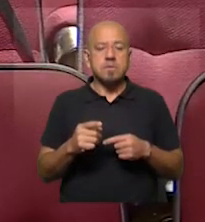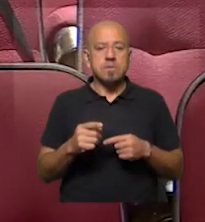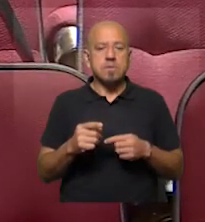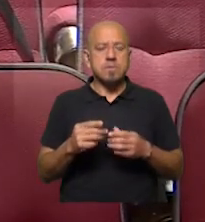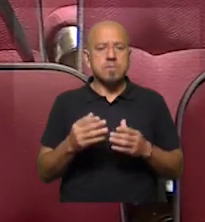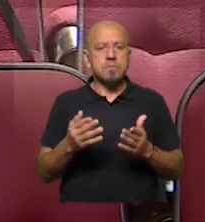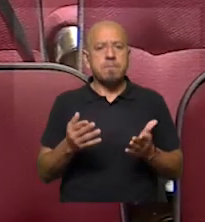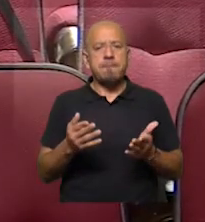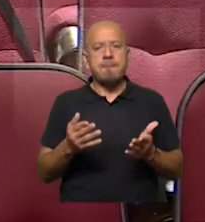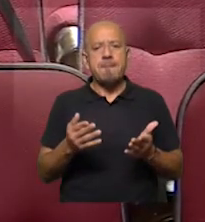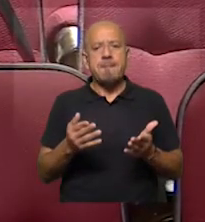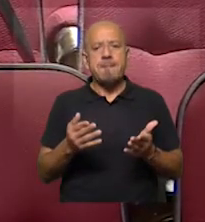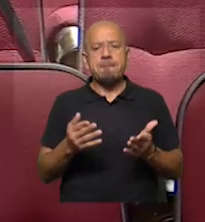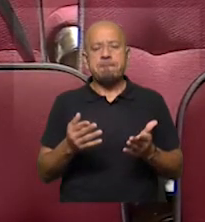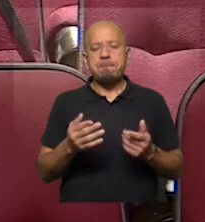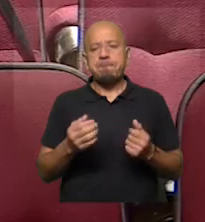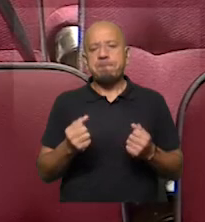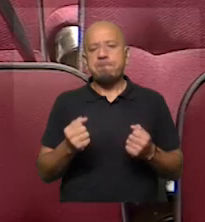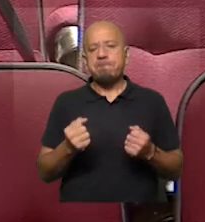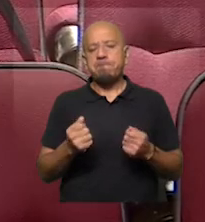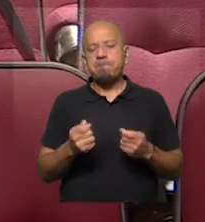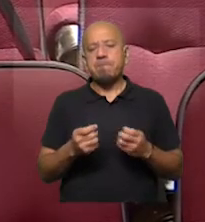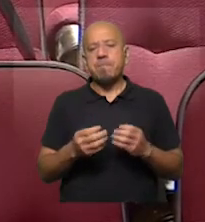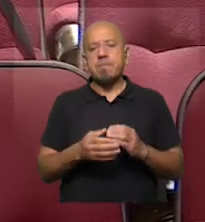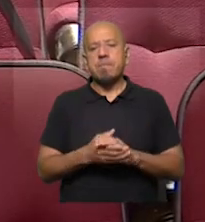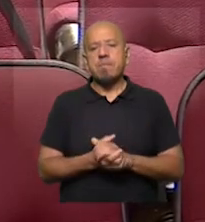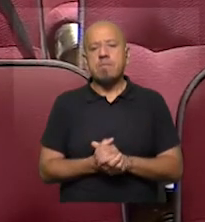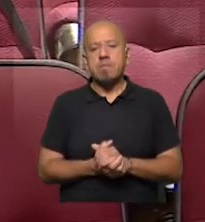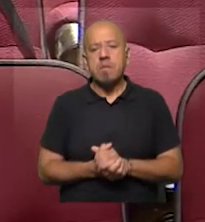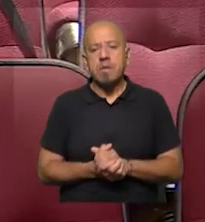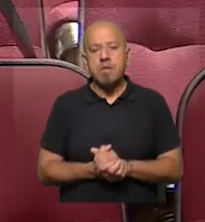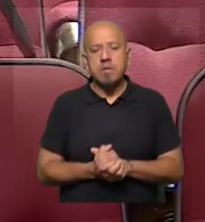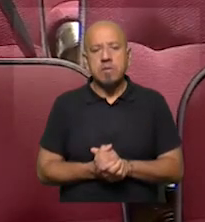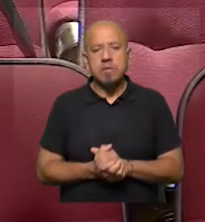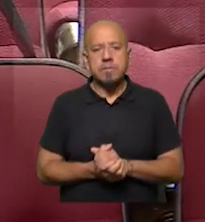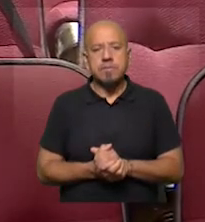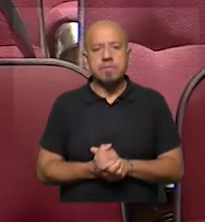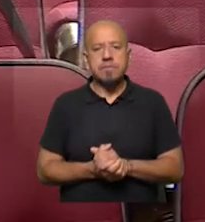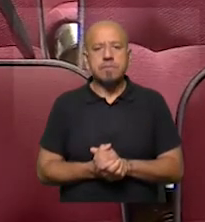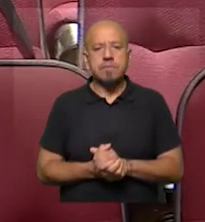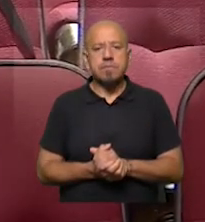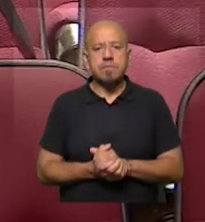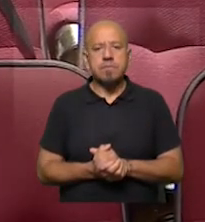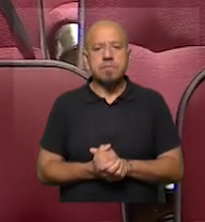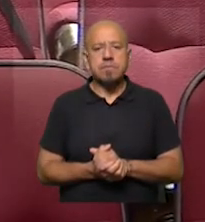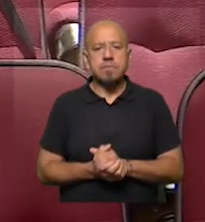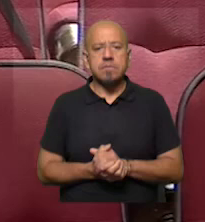interesante además que, si puedo decir algo más, o ya se acabó el